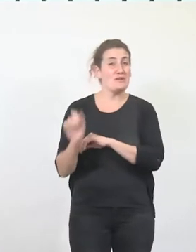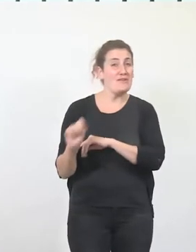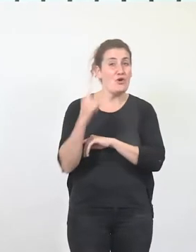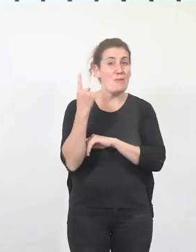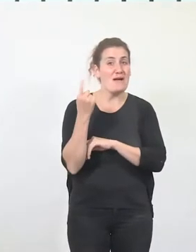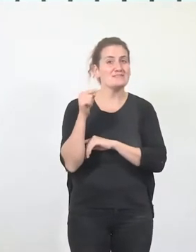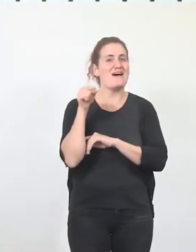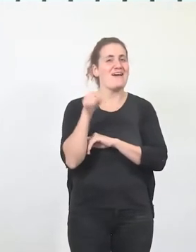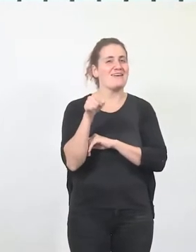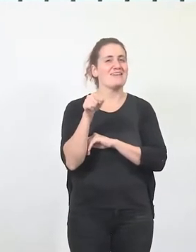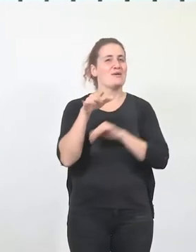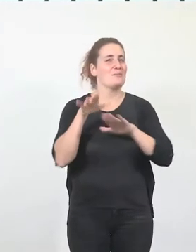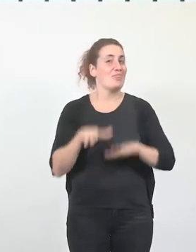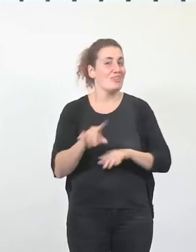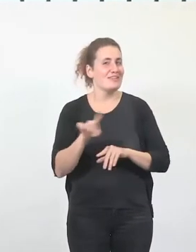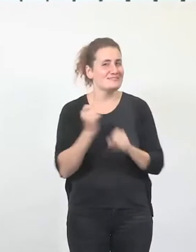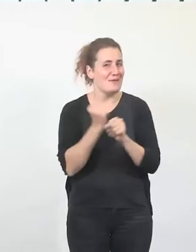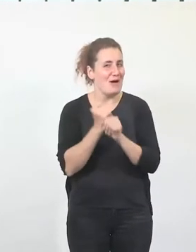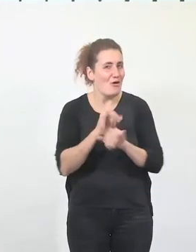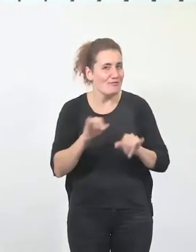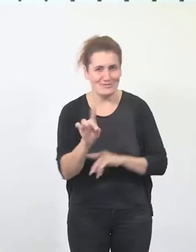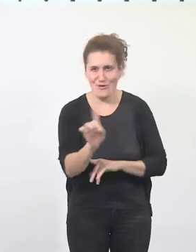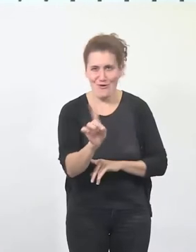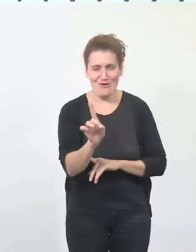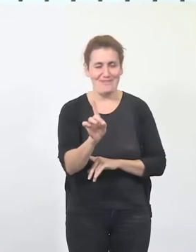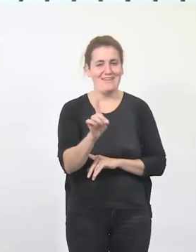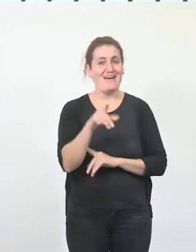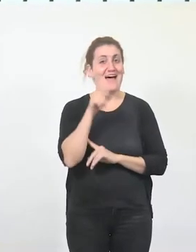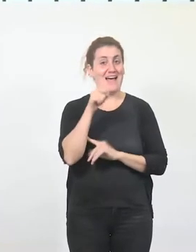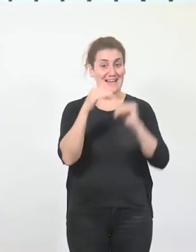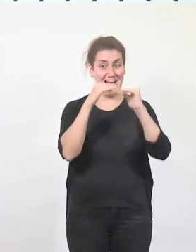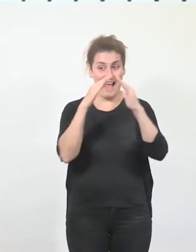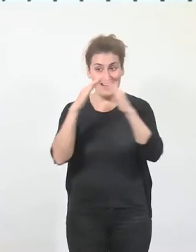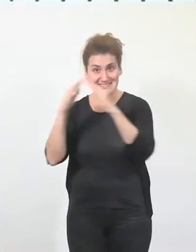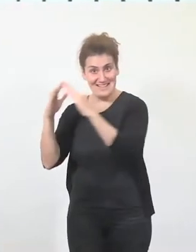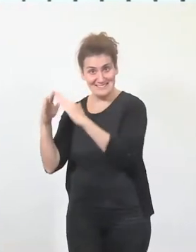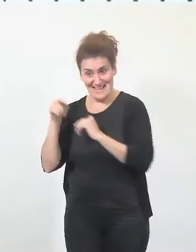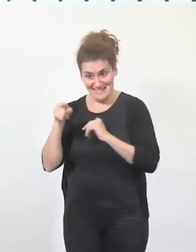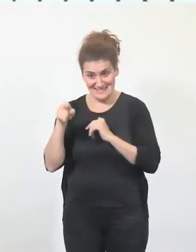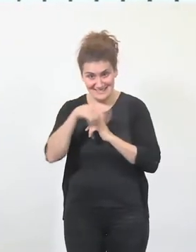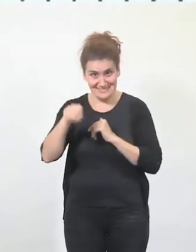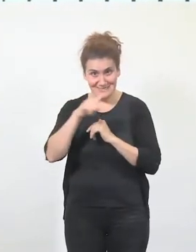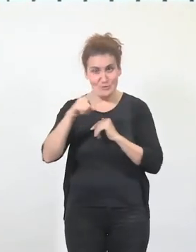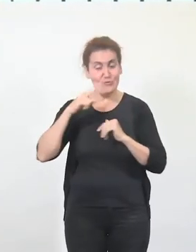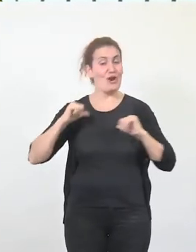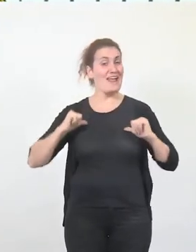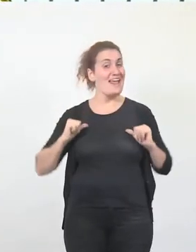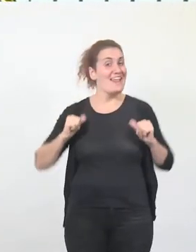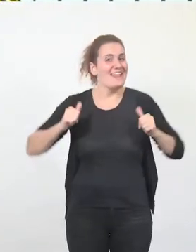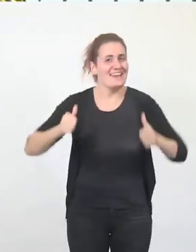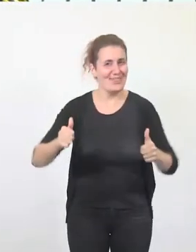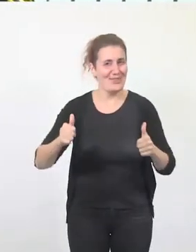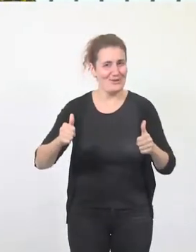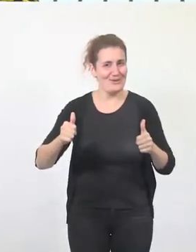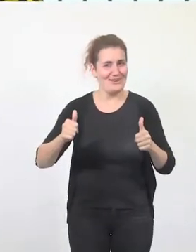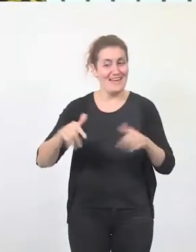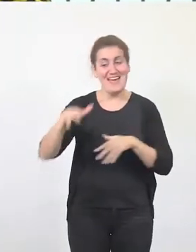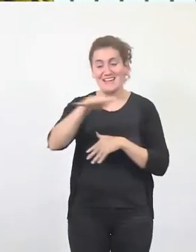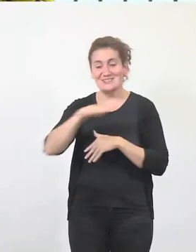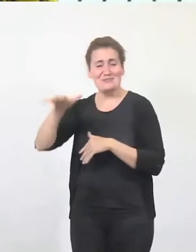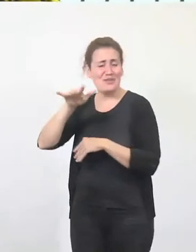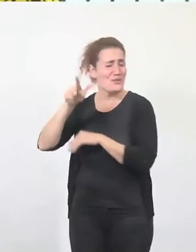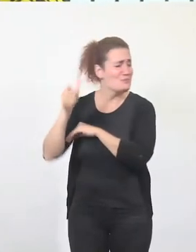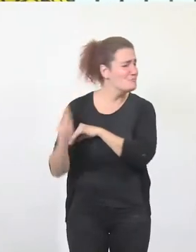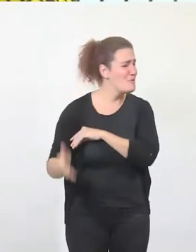paró, ahí no se quedó el trabajo, sino que esas casas fueron el inicio y fueron un espacio